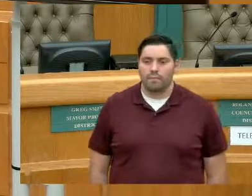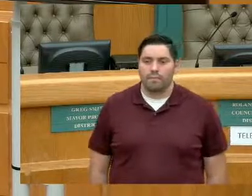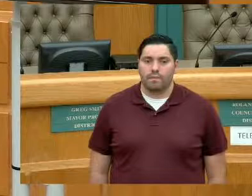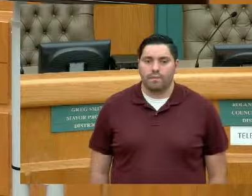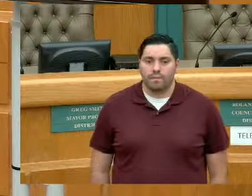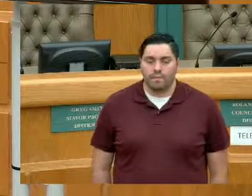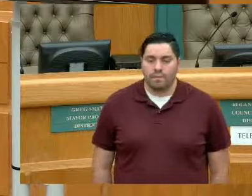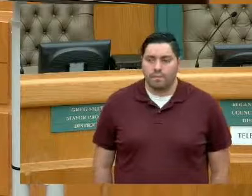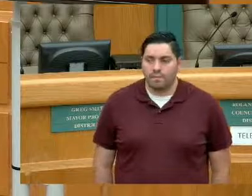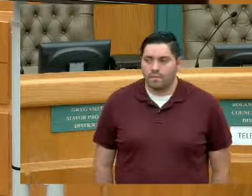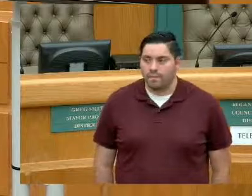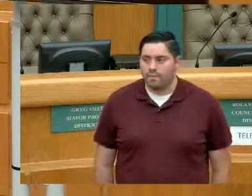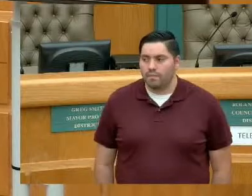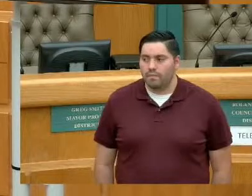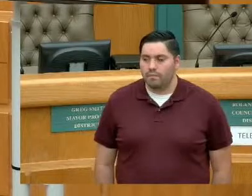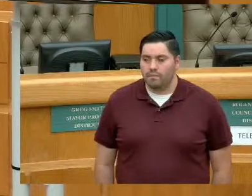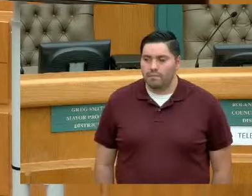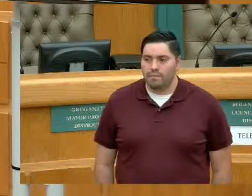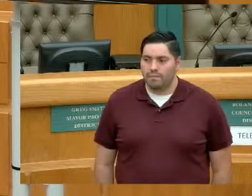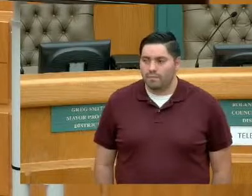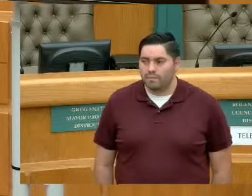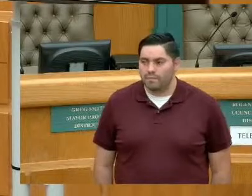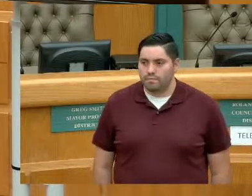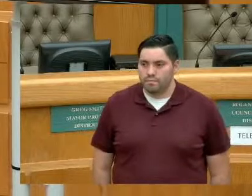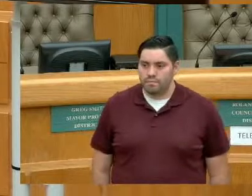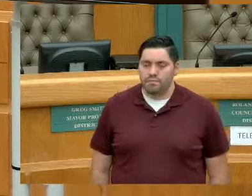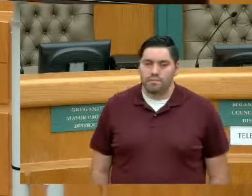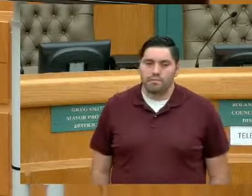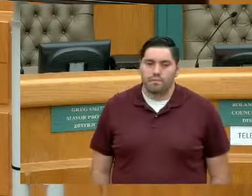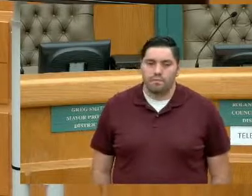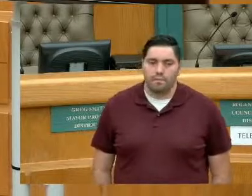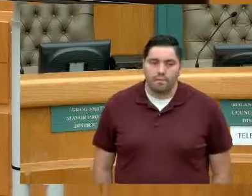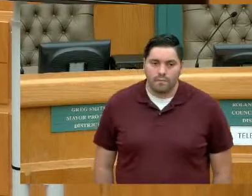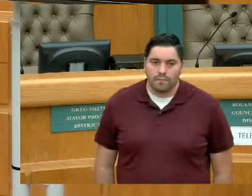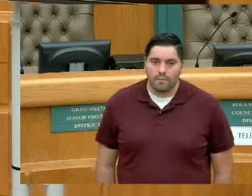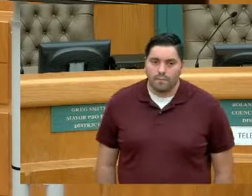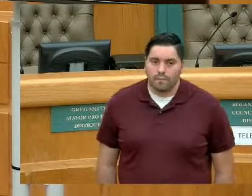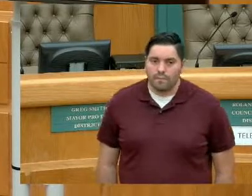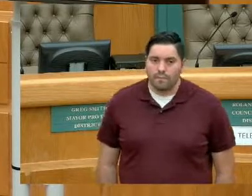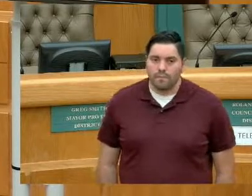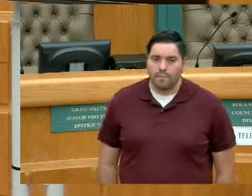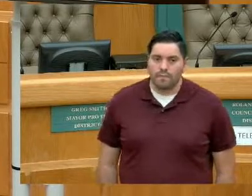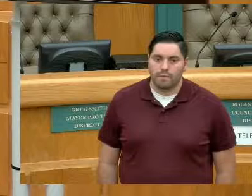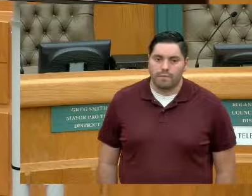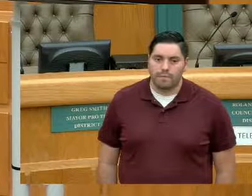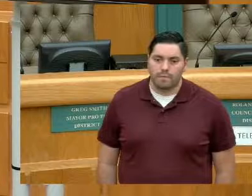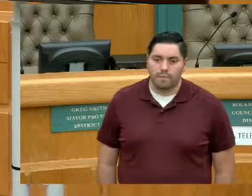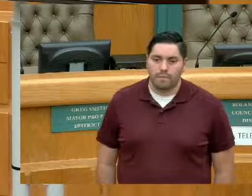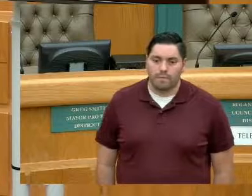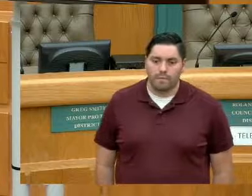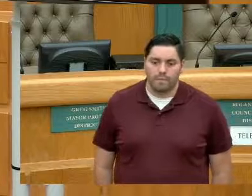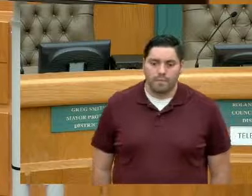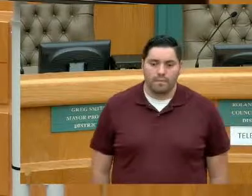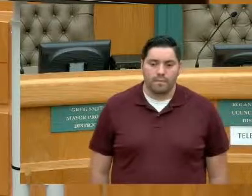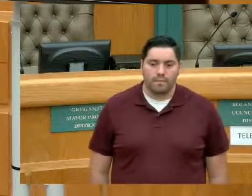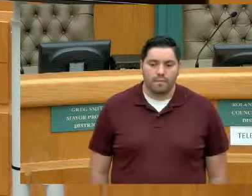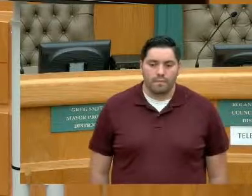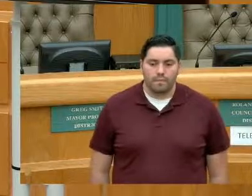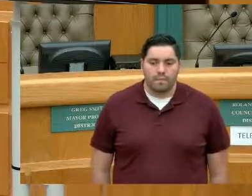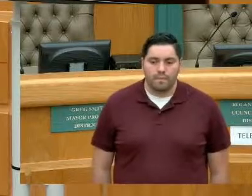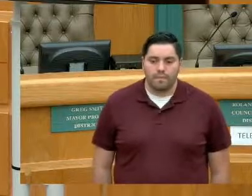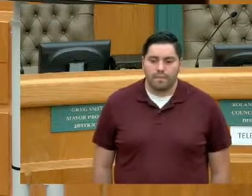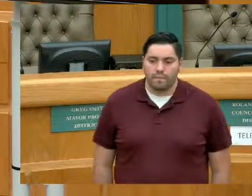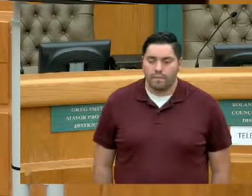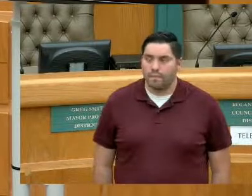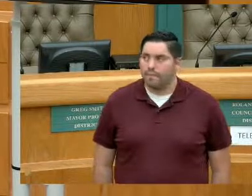gov.texas.gov/business/events. En este seminario se va a dar información importante para los dueños de negocios y otras agencias. Asimismo, la fase 3 de reapertura del Estado